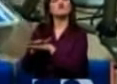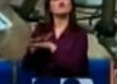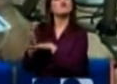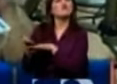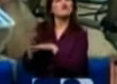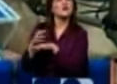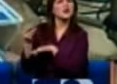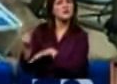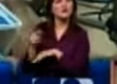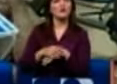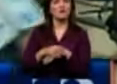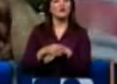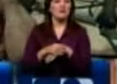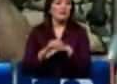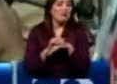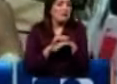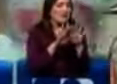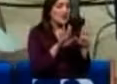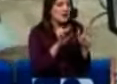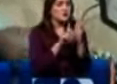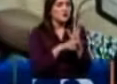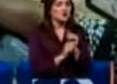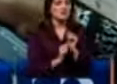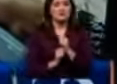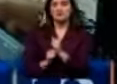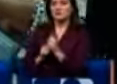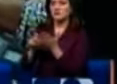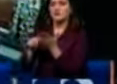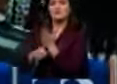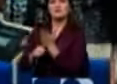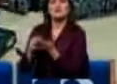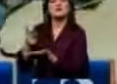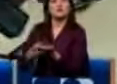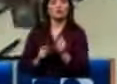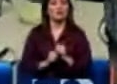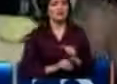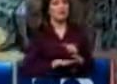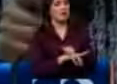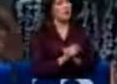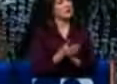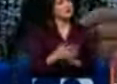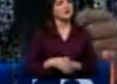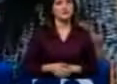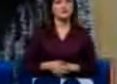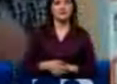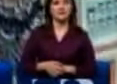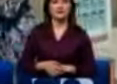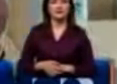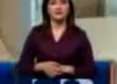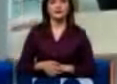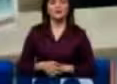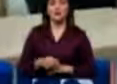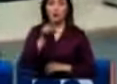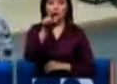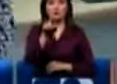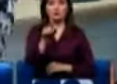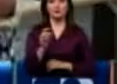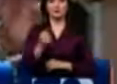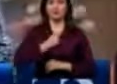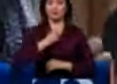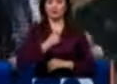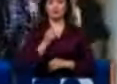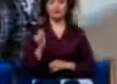usted? Unos 10 minutos máximo. ¿Qué le pasó a su cédula? Se me la sacaron, robaron. Muy bien. Bueno, no tiene la cédula, pero si usted sí tiene